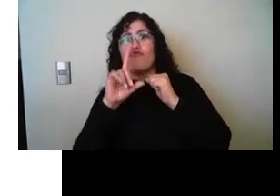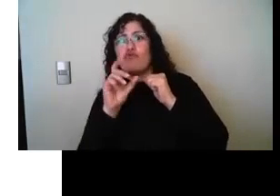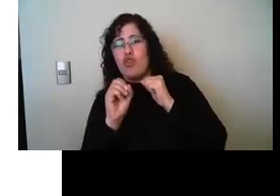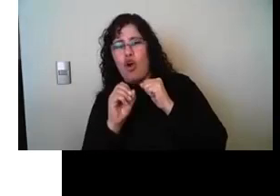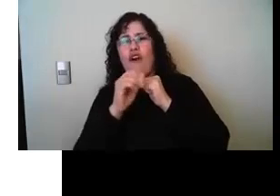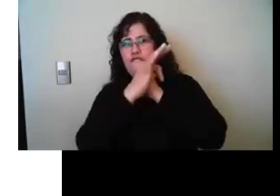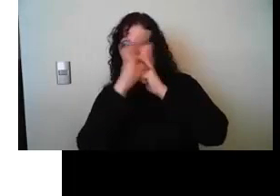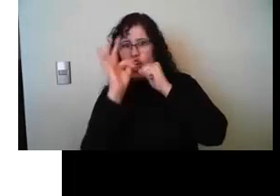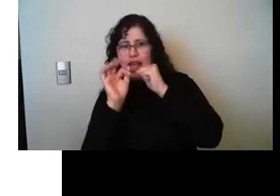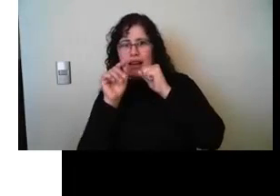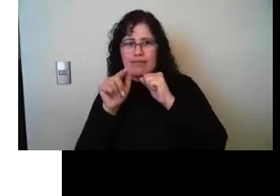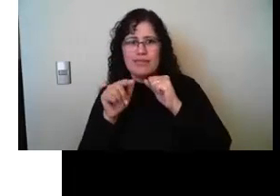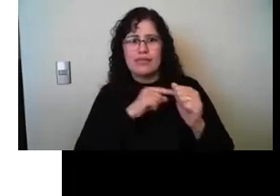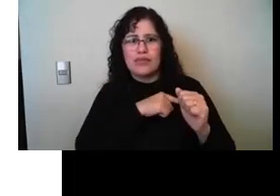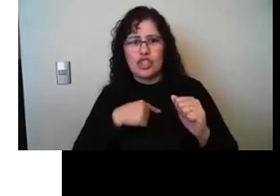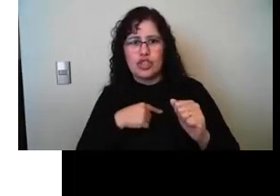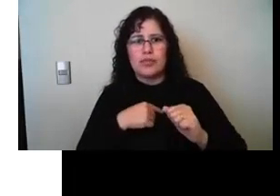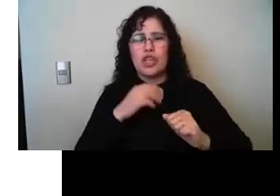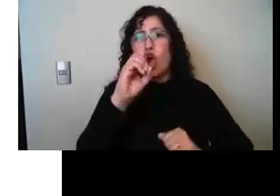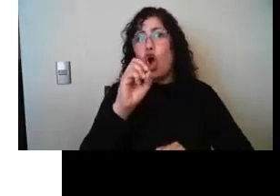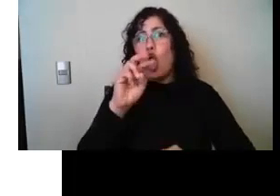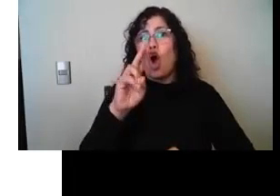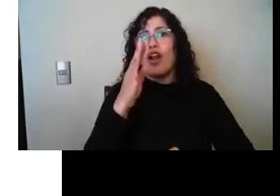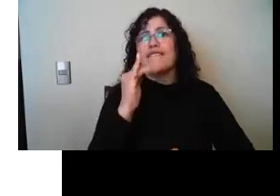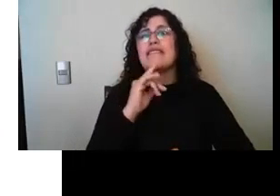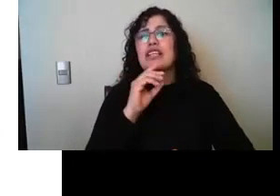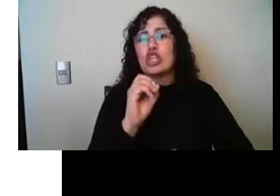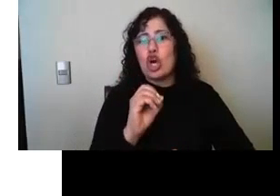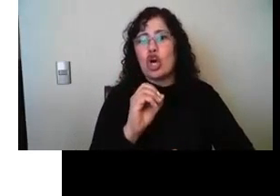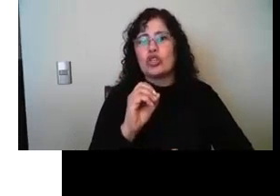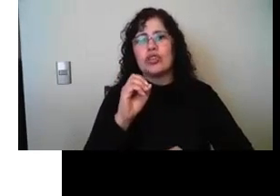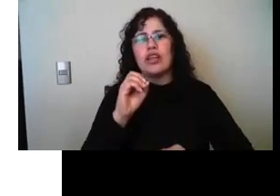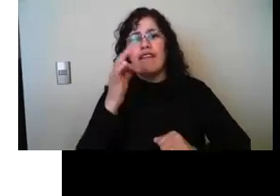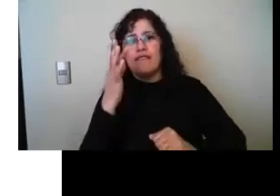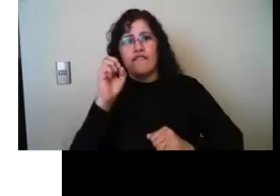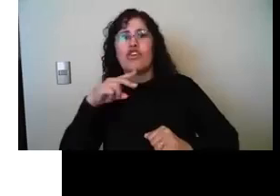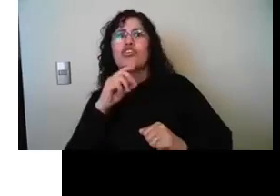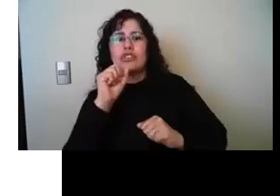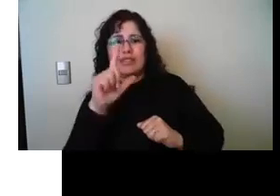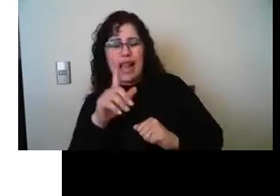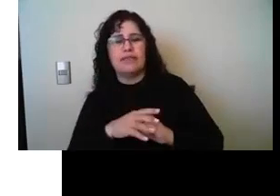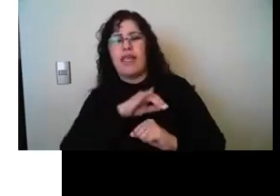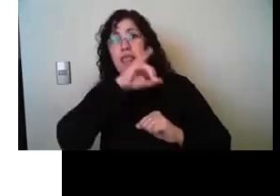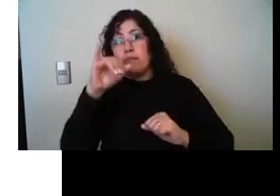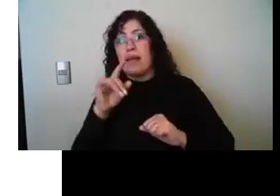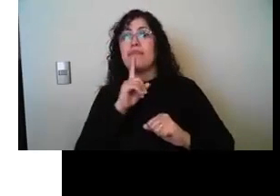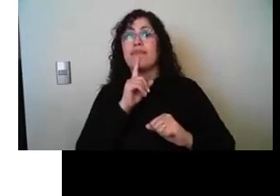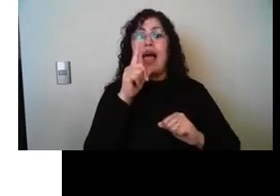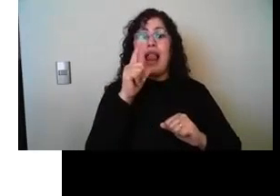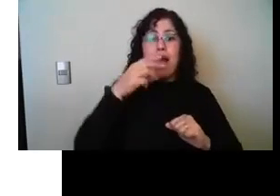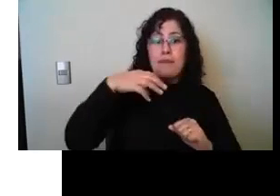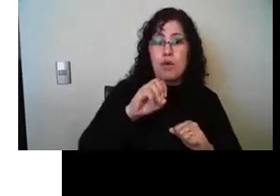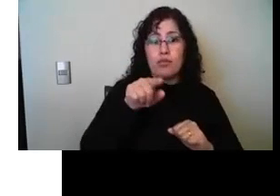cavidad orbitaria, de ahí viene la palabra órbito. Participa el tálamo, ¿cierto? El olfato también